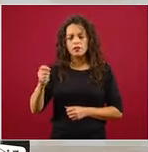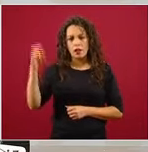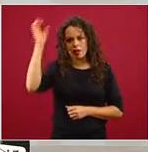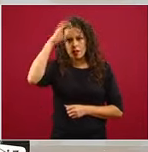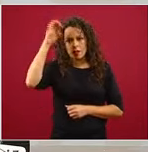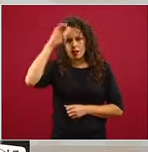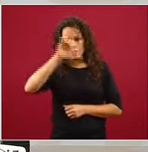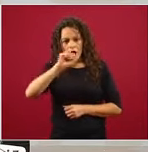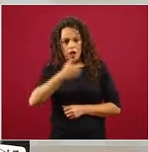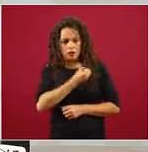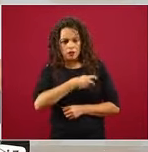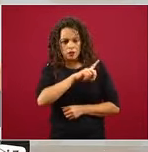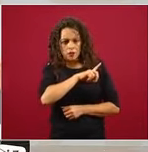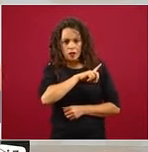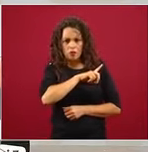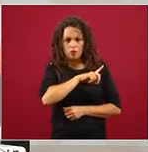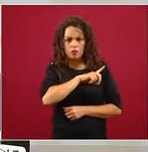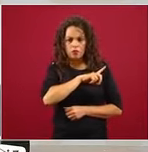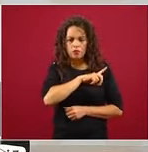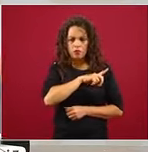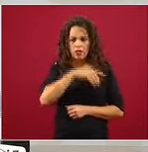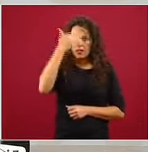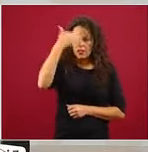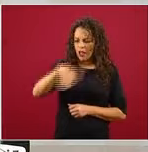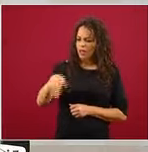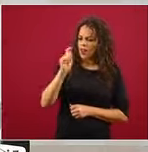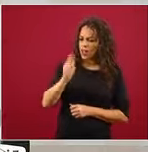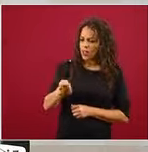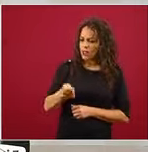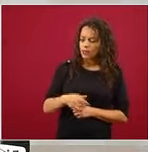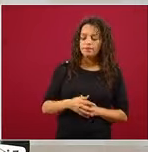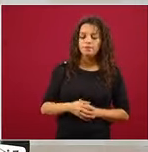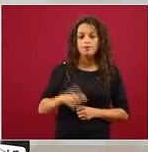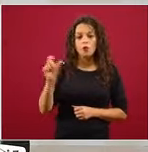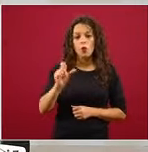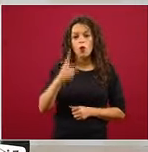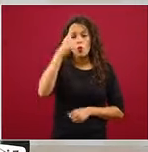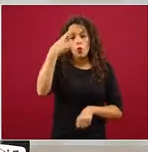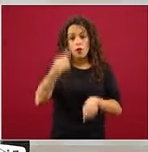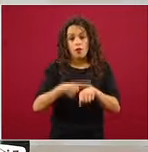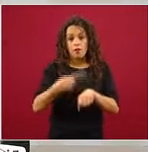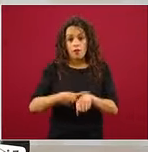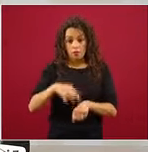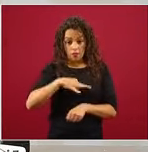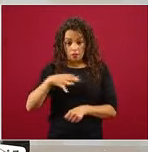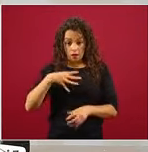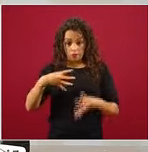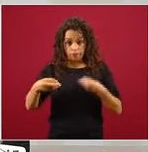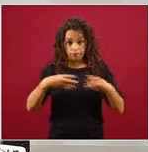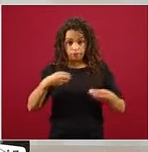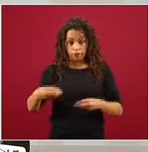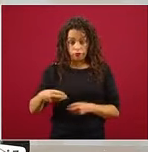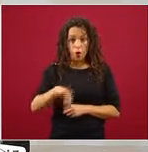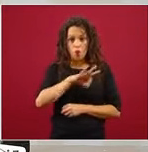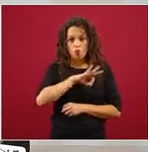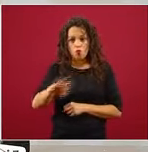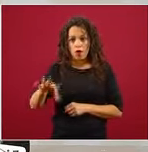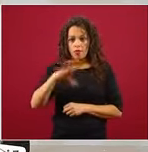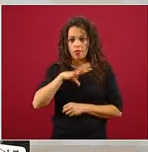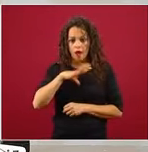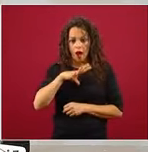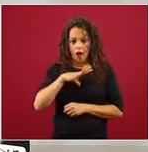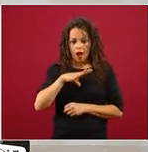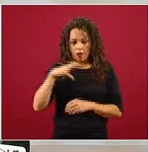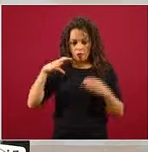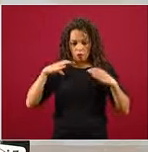epidemiología, como el fenómeno en el que cuando una enfermedad infecciosa capaz de generar inmunidad, es decir,